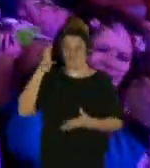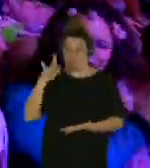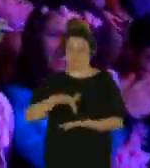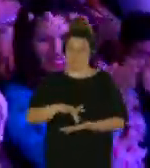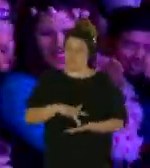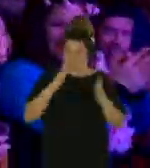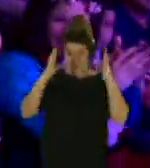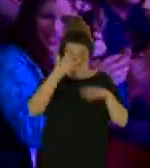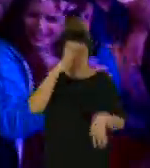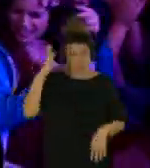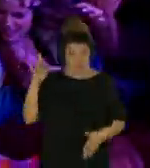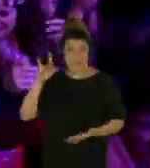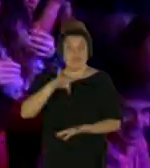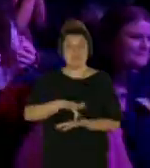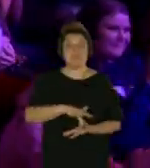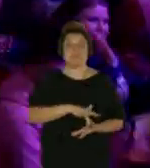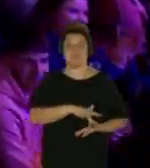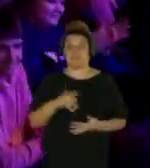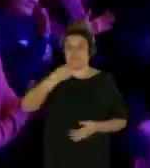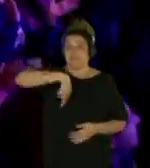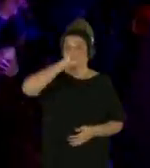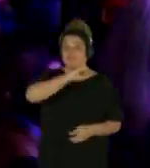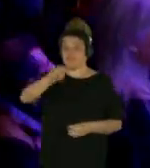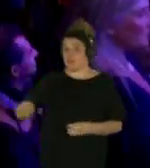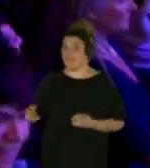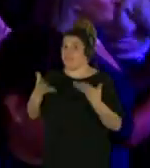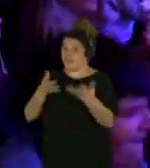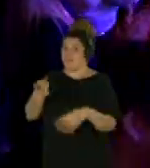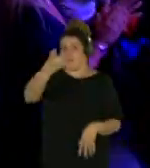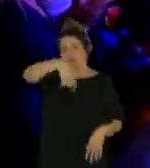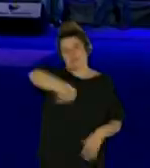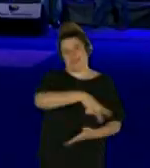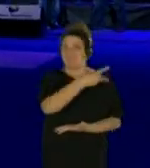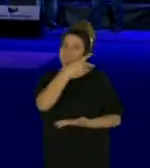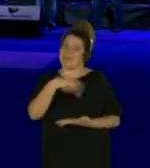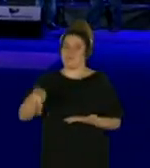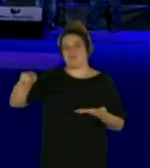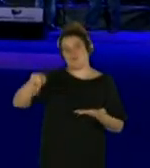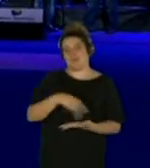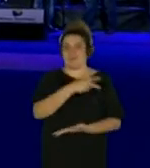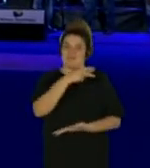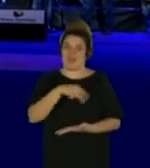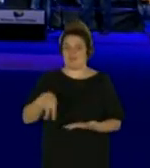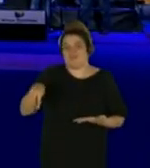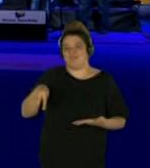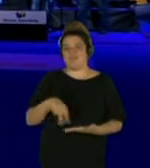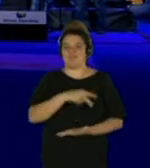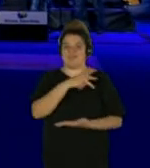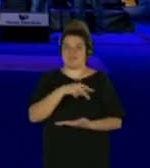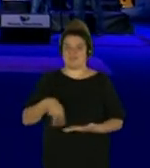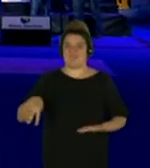carnaval, el carnaval. Tú bailas con este ritmo que trae la Ni Fu ni Fa.